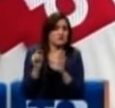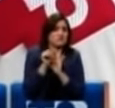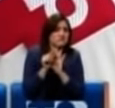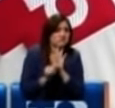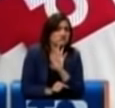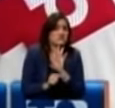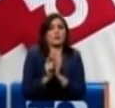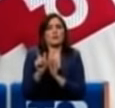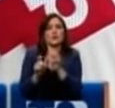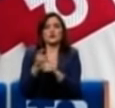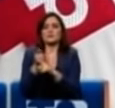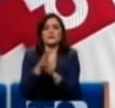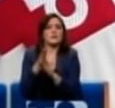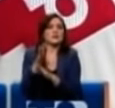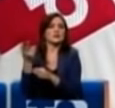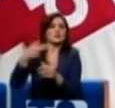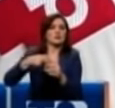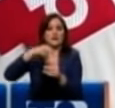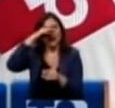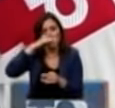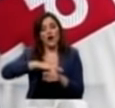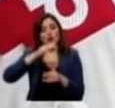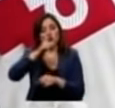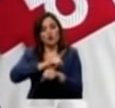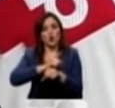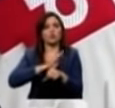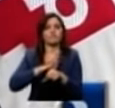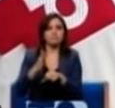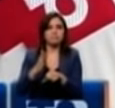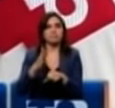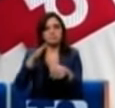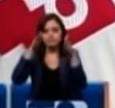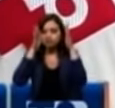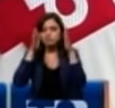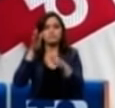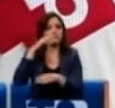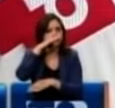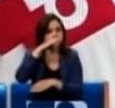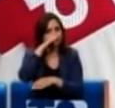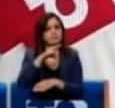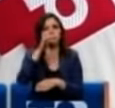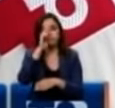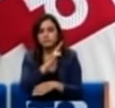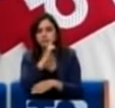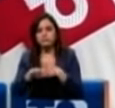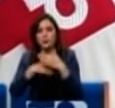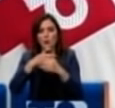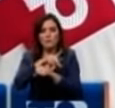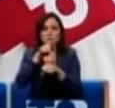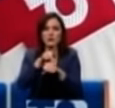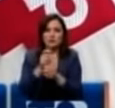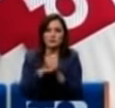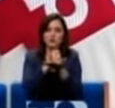intervienen internistas, genetistas, pediatras, rehabilitadores, todo un pool de profesionales que están a disposición de